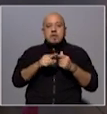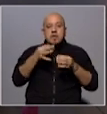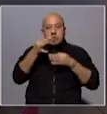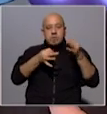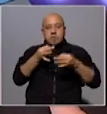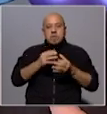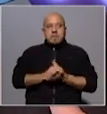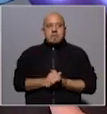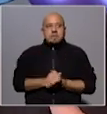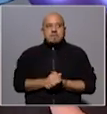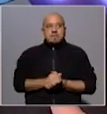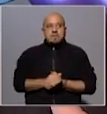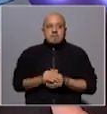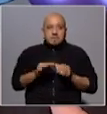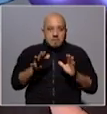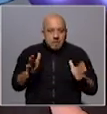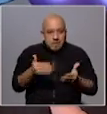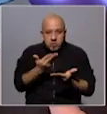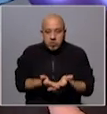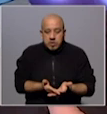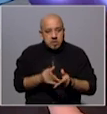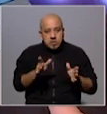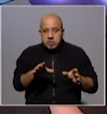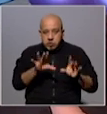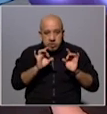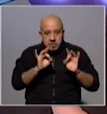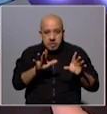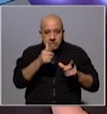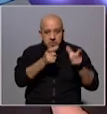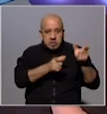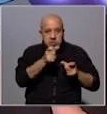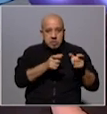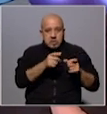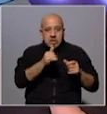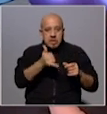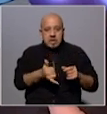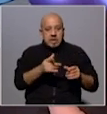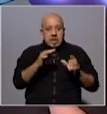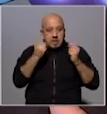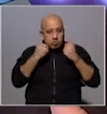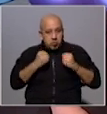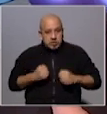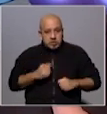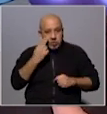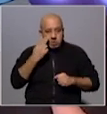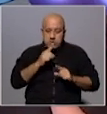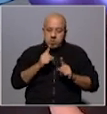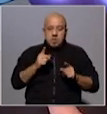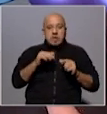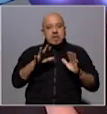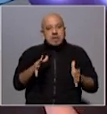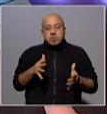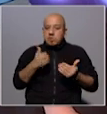capital aunque la propuesta no es exclusiva para personas mayores ni para personas con movilidad reducida sino que es una propuesta